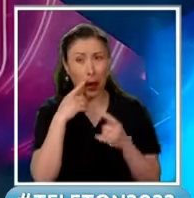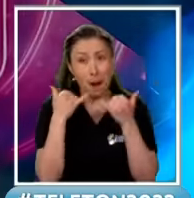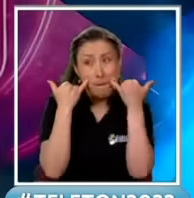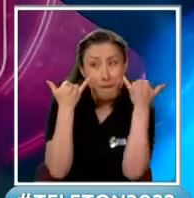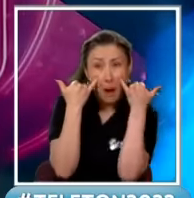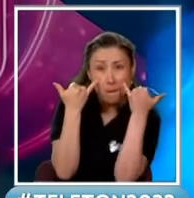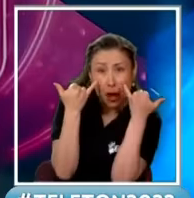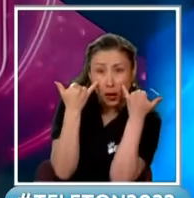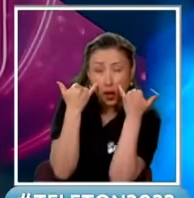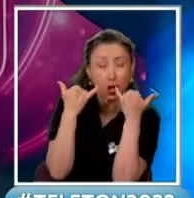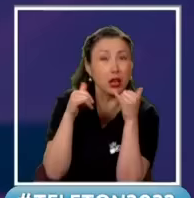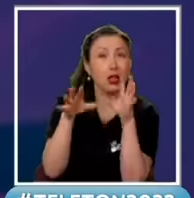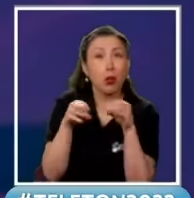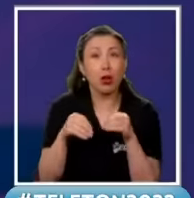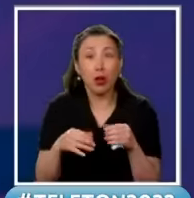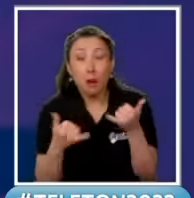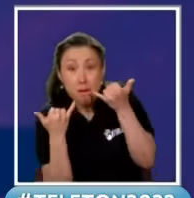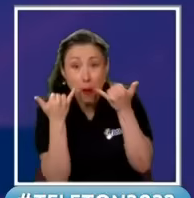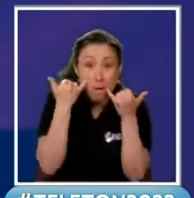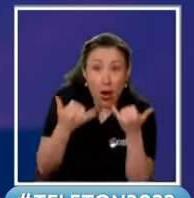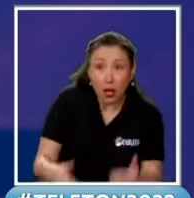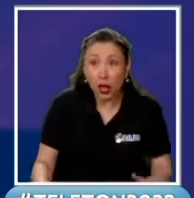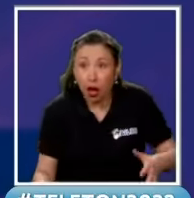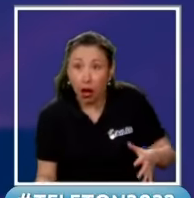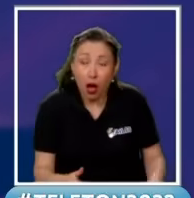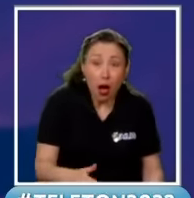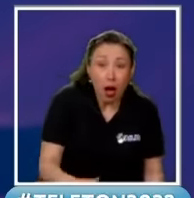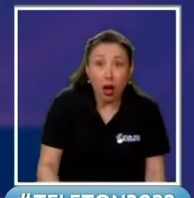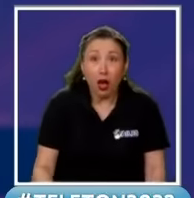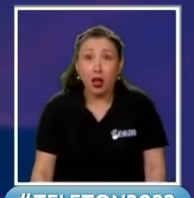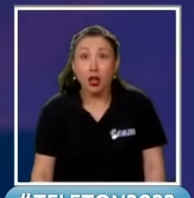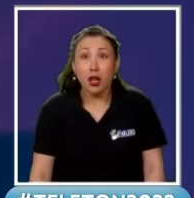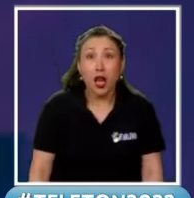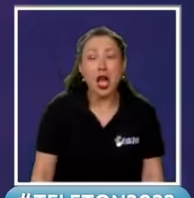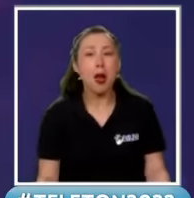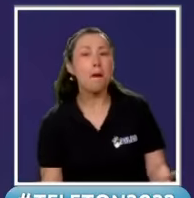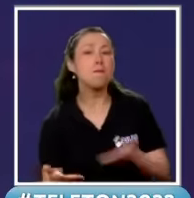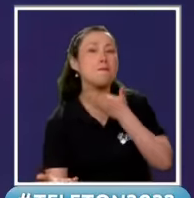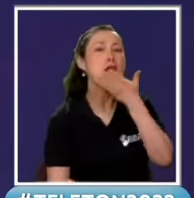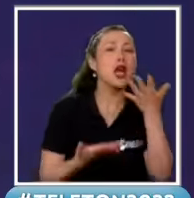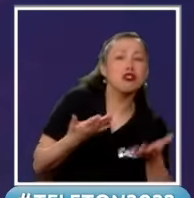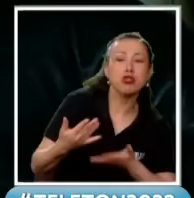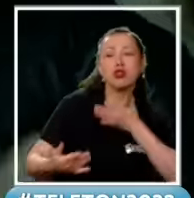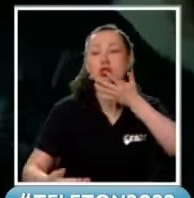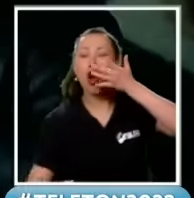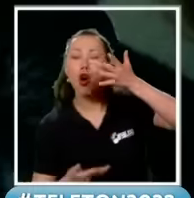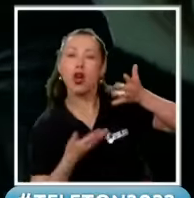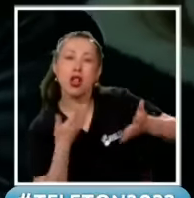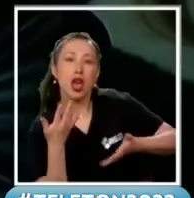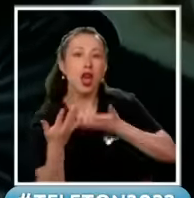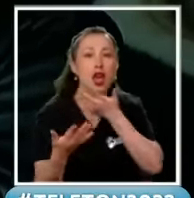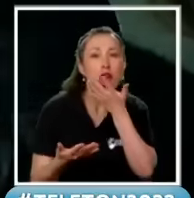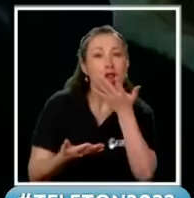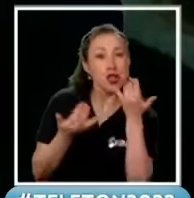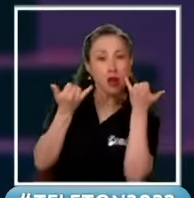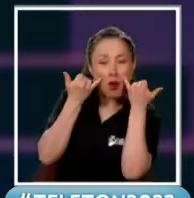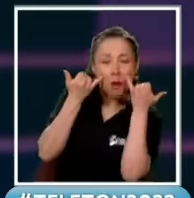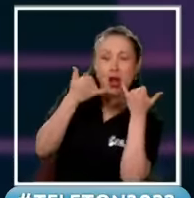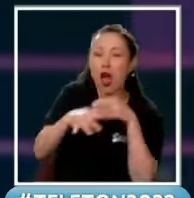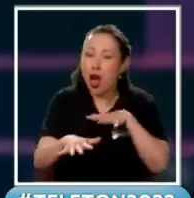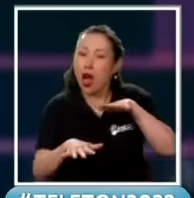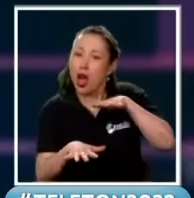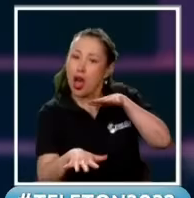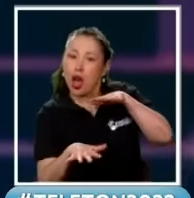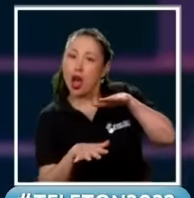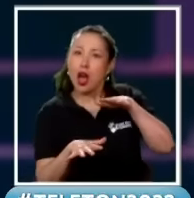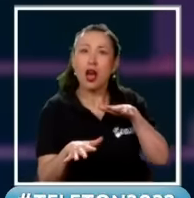porque la copiaron con cojones. Y mis canciones son más bonitas. Son lindas las canciones de Bad Bunny. Son